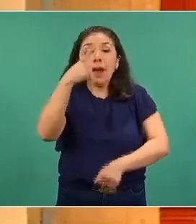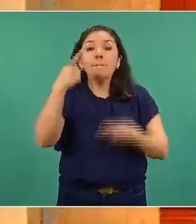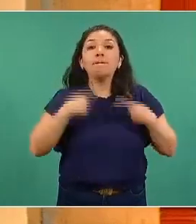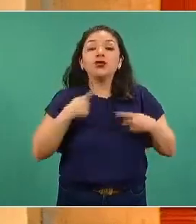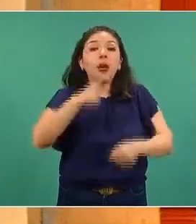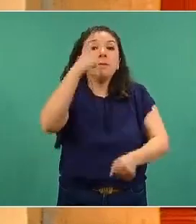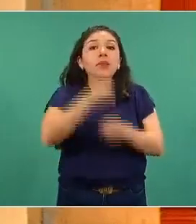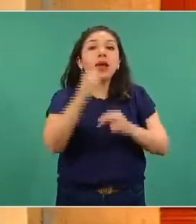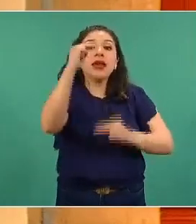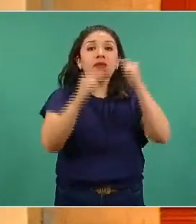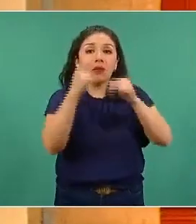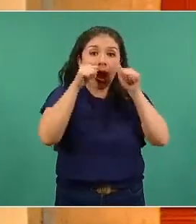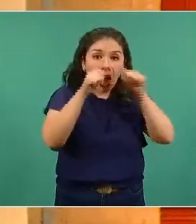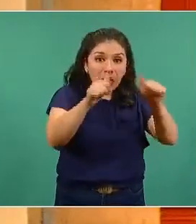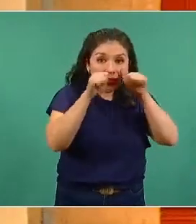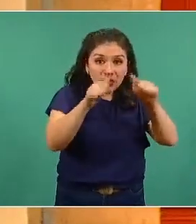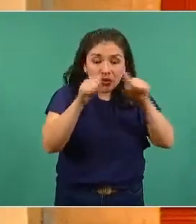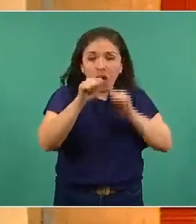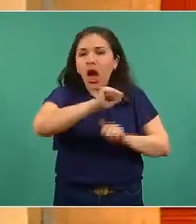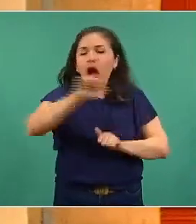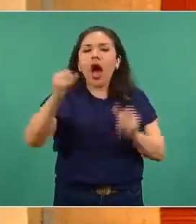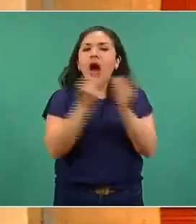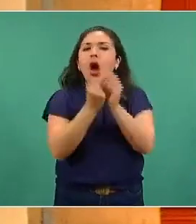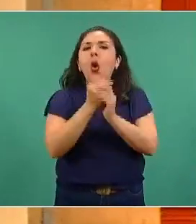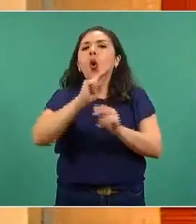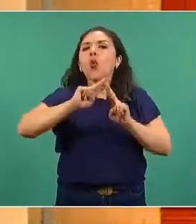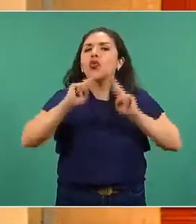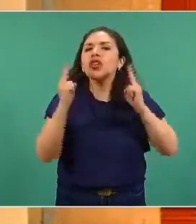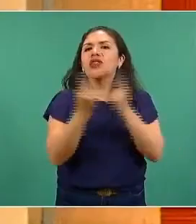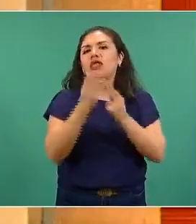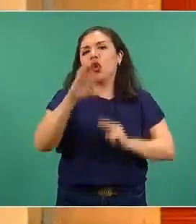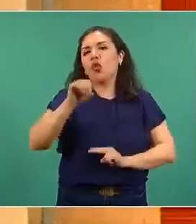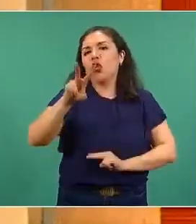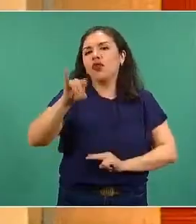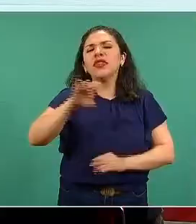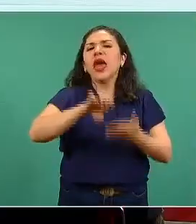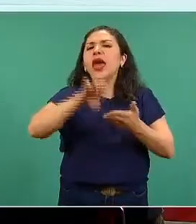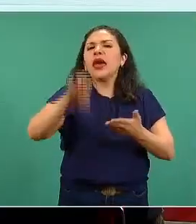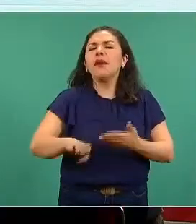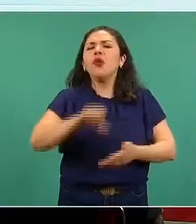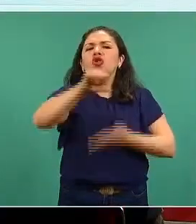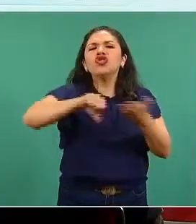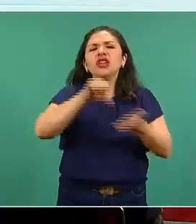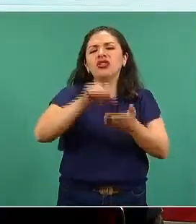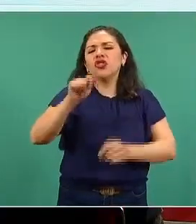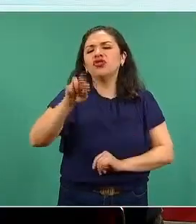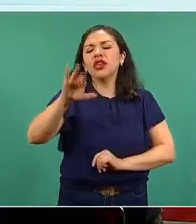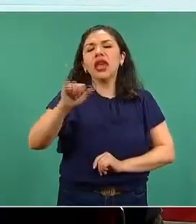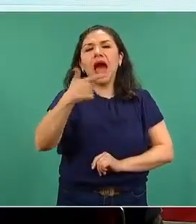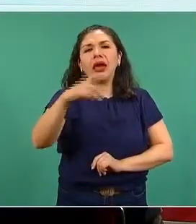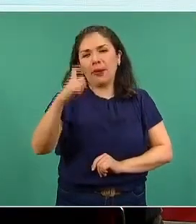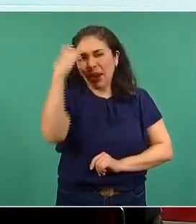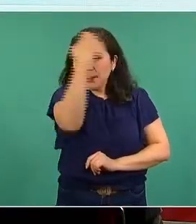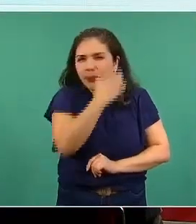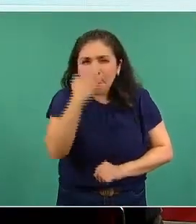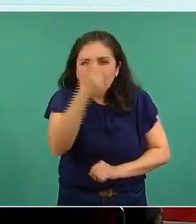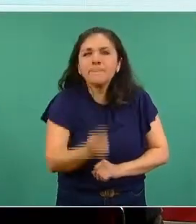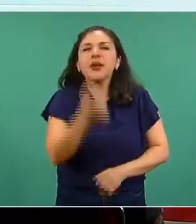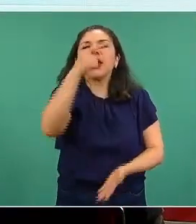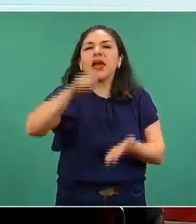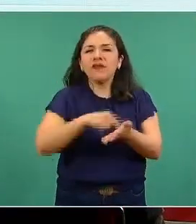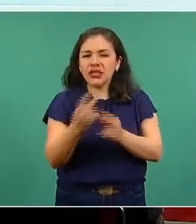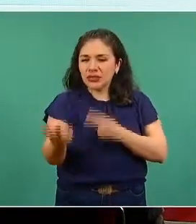de atención de unidades COVID, por ejemplo, los centros de triage o las unidades de triage. Triage es el